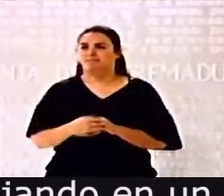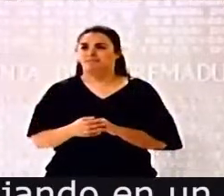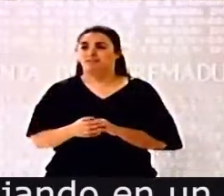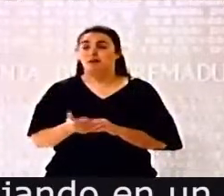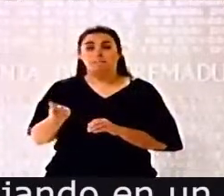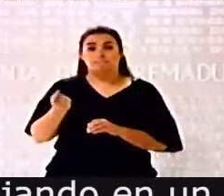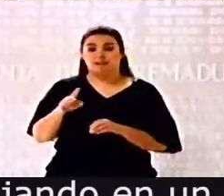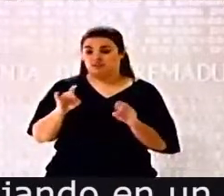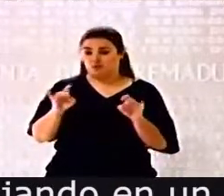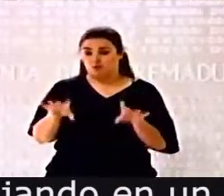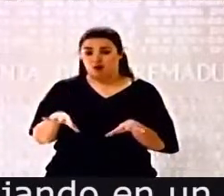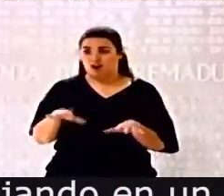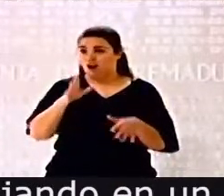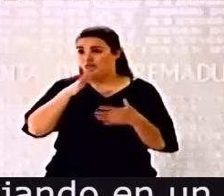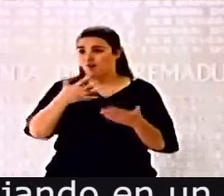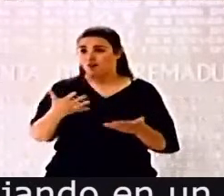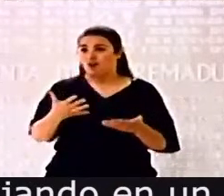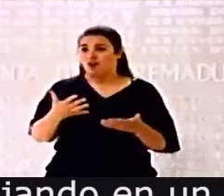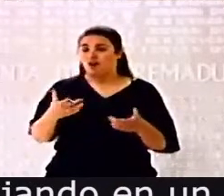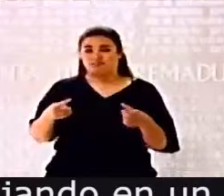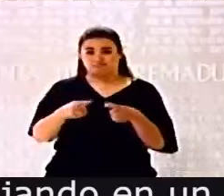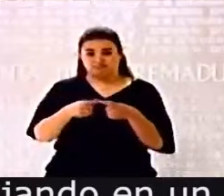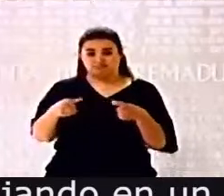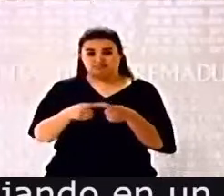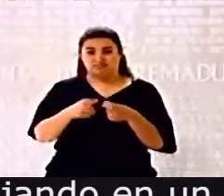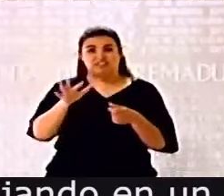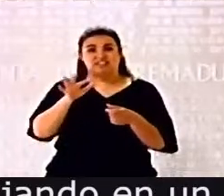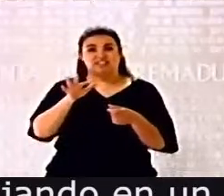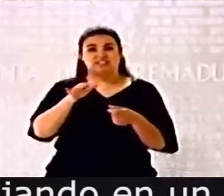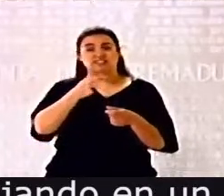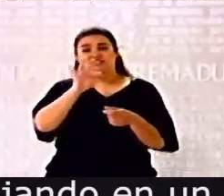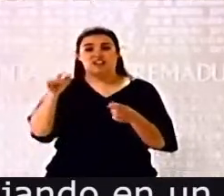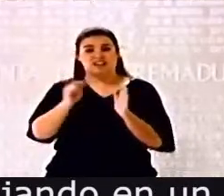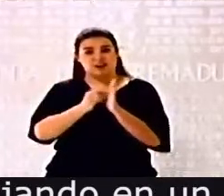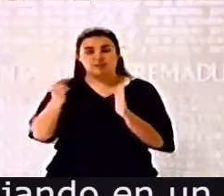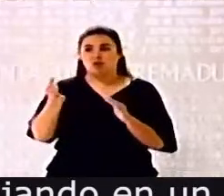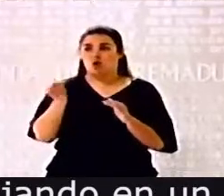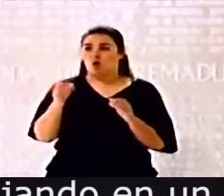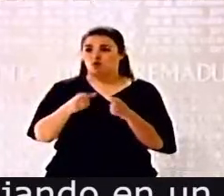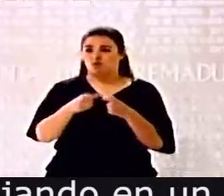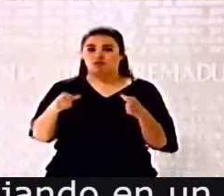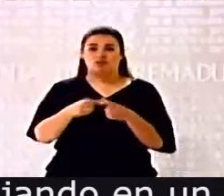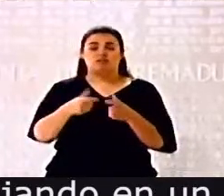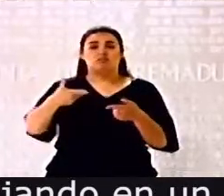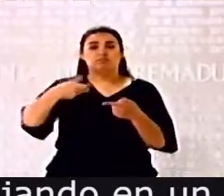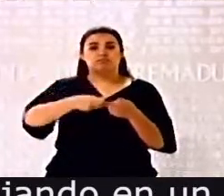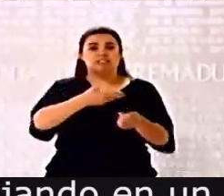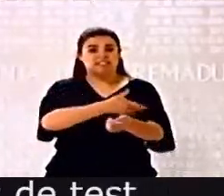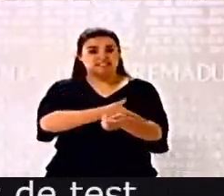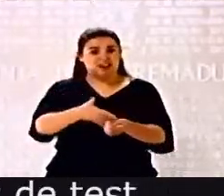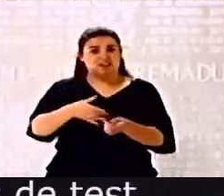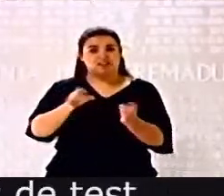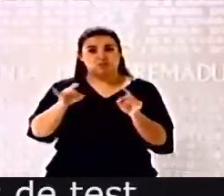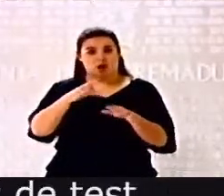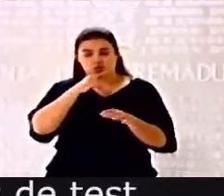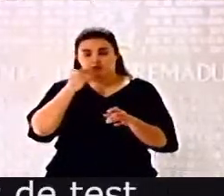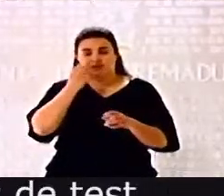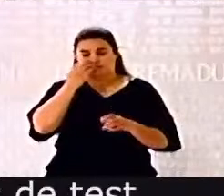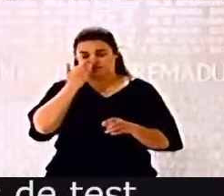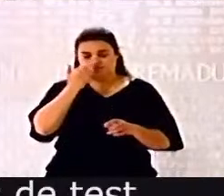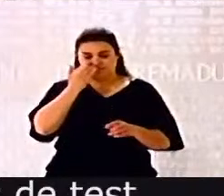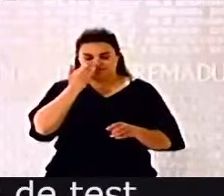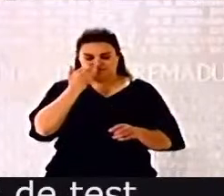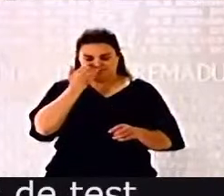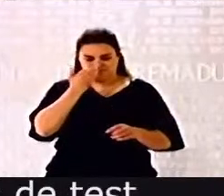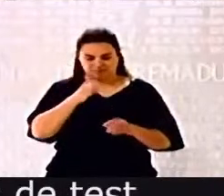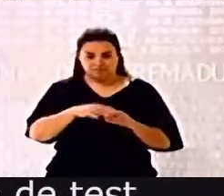parecido a los kits de test rápido o a los kits de glucosa, de glucemia en sangre capilar,